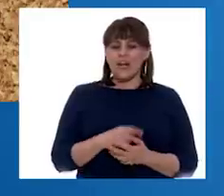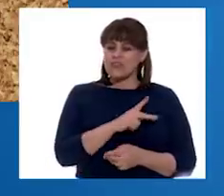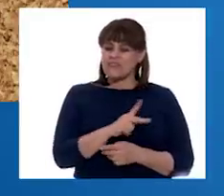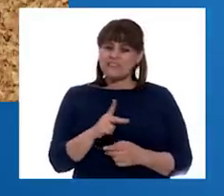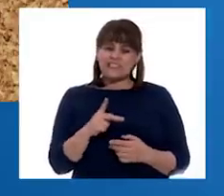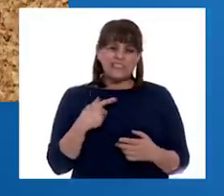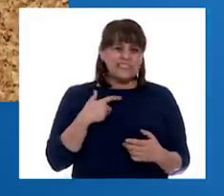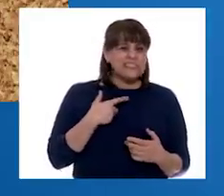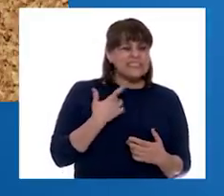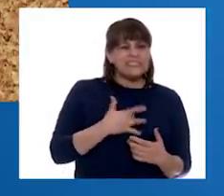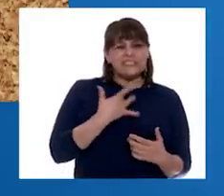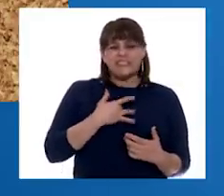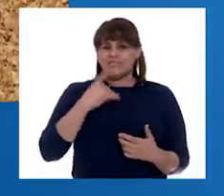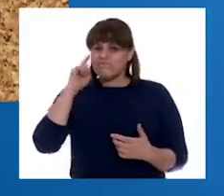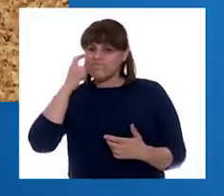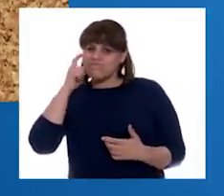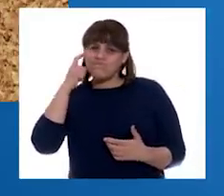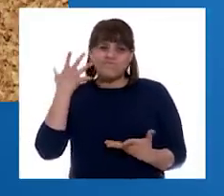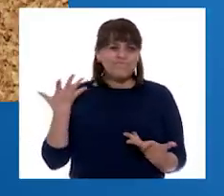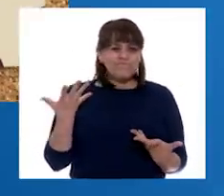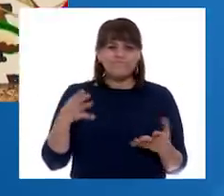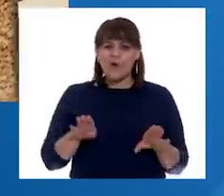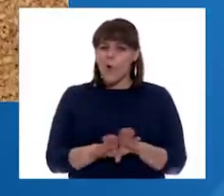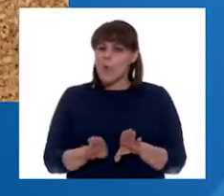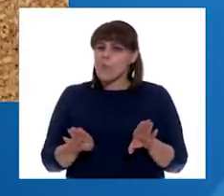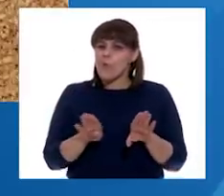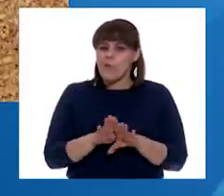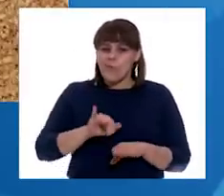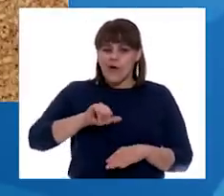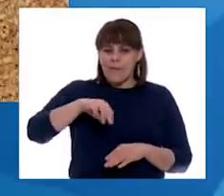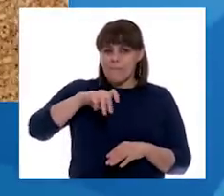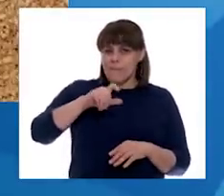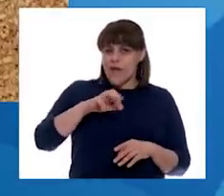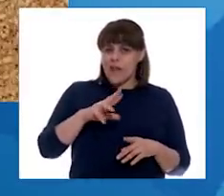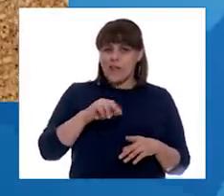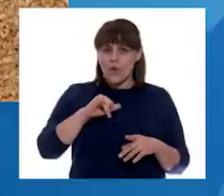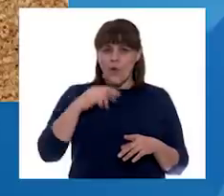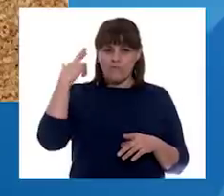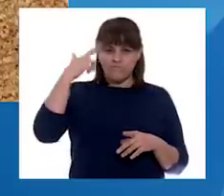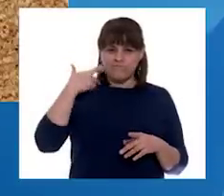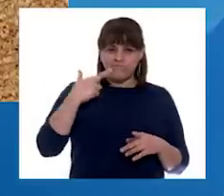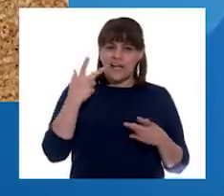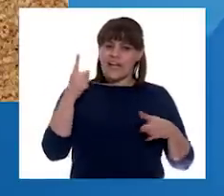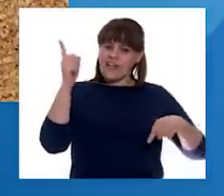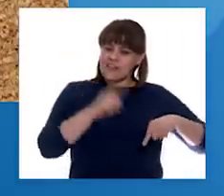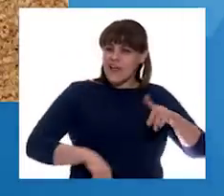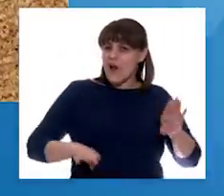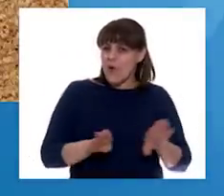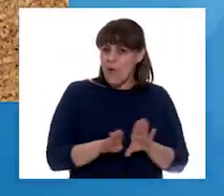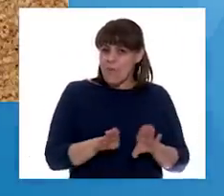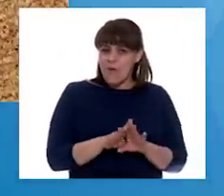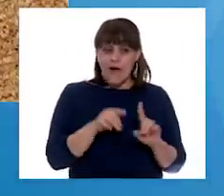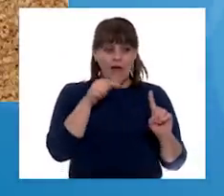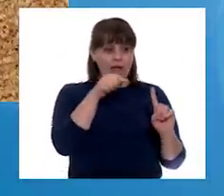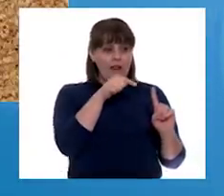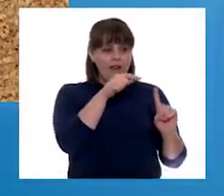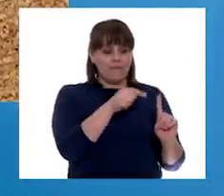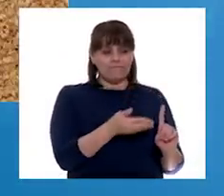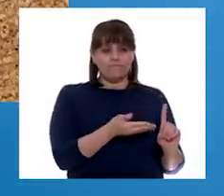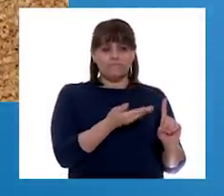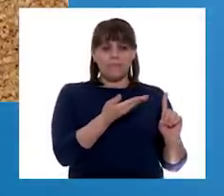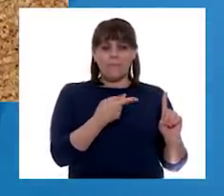se dibujaba una oportunidad para que el imperio llegara a su fin. Así, Agustín I asciende en medio de un sinfín de